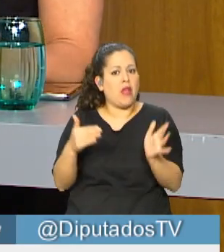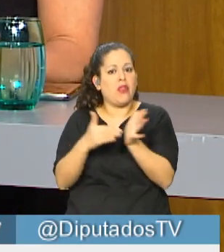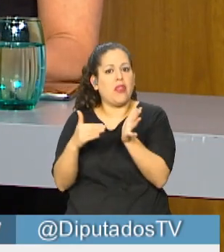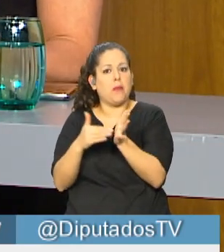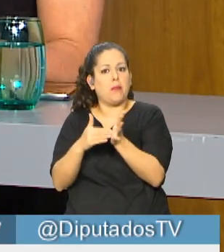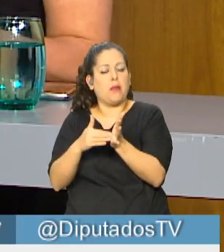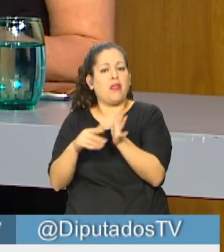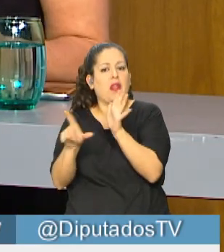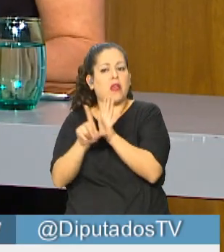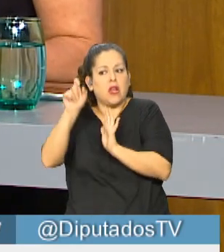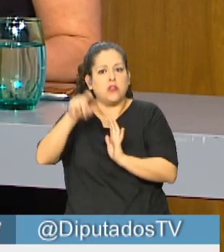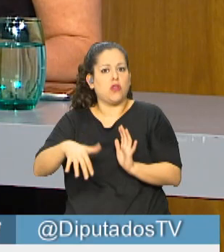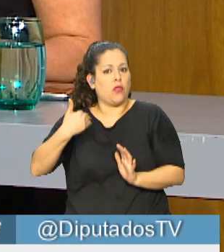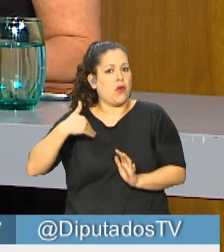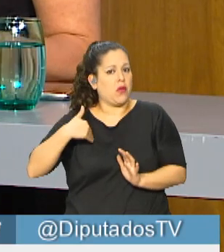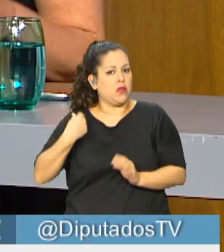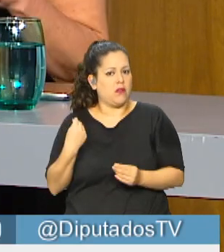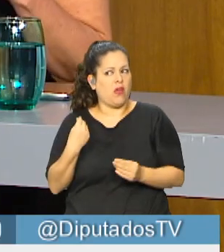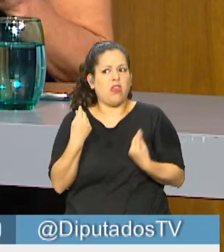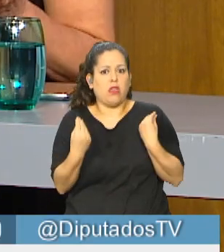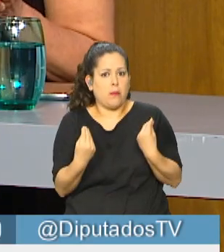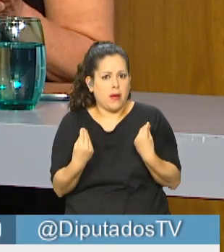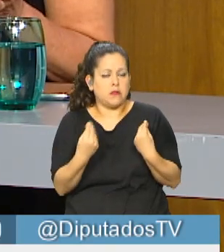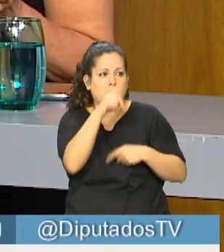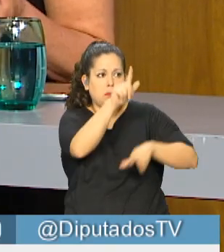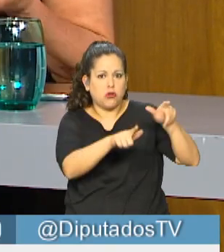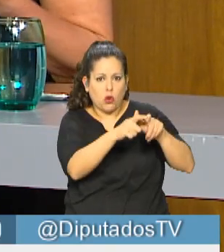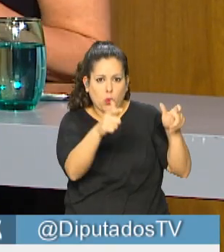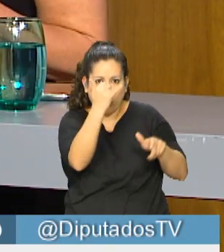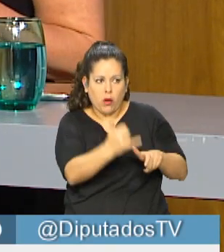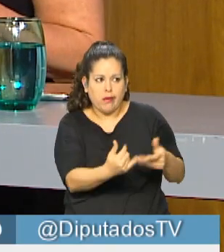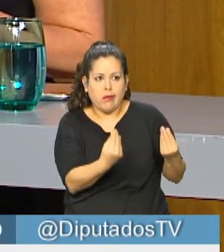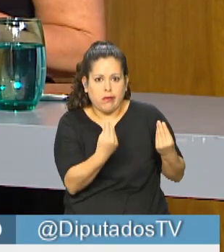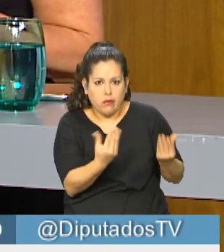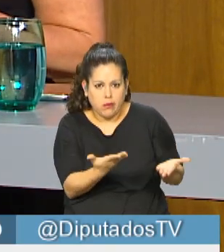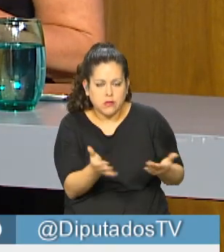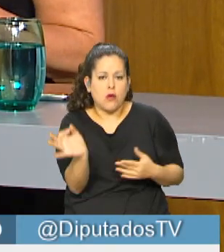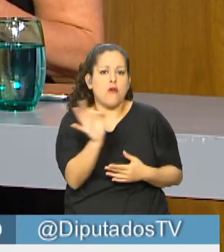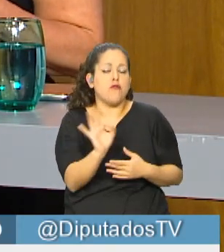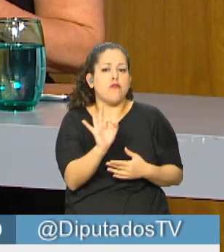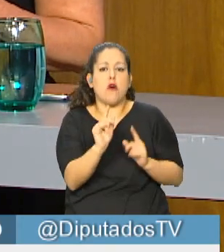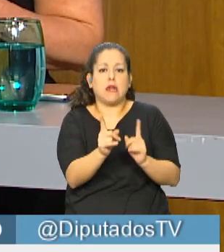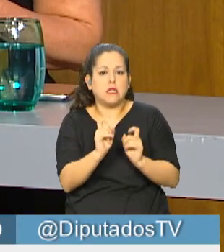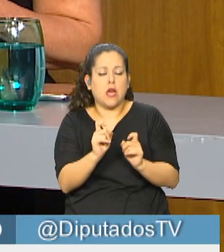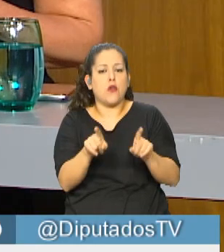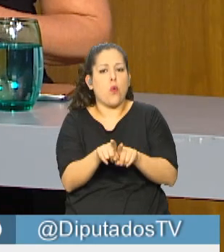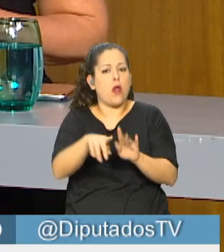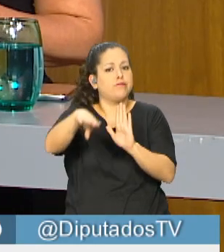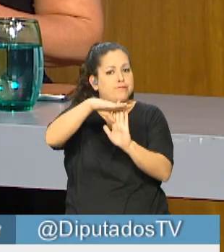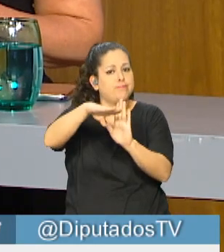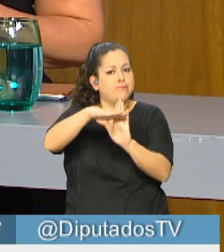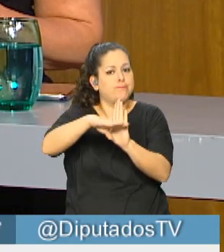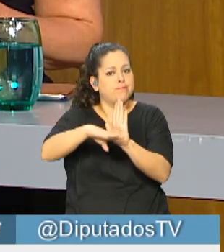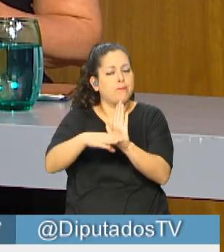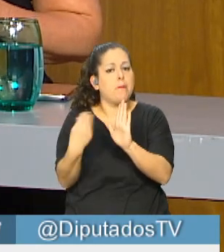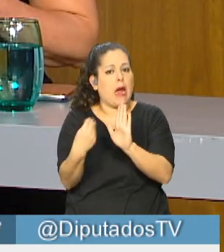local, ¿qué pasa con estos tenedores? ¿Se alcanza con la voluntad o es necesario, como todos sabemos, un marco normativo para todos aquellos